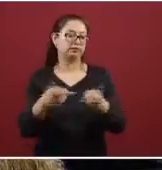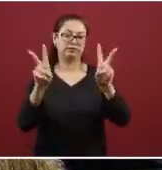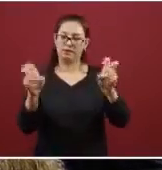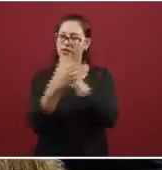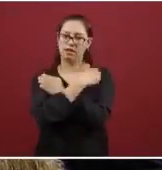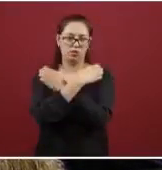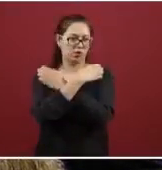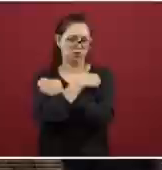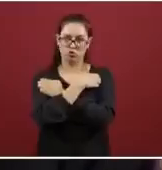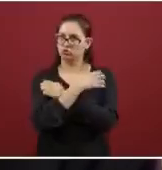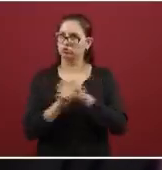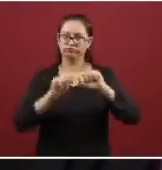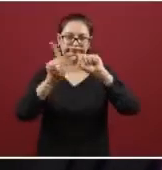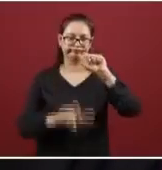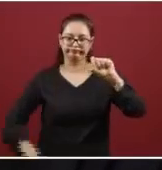educación pública.